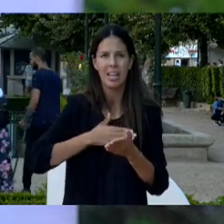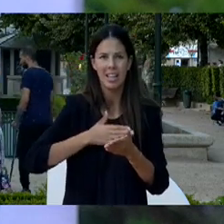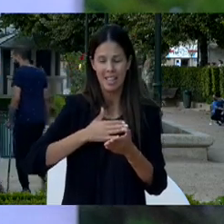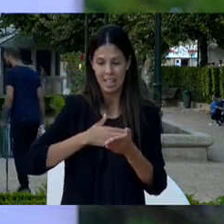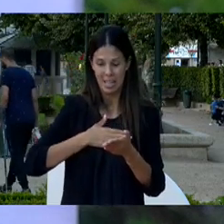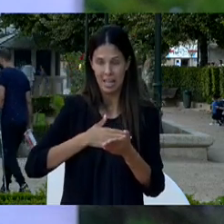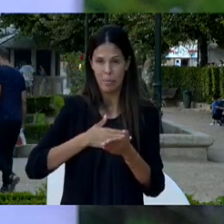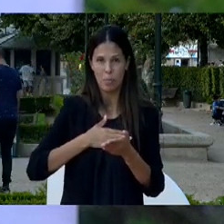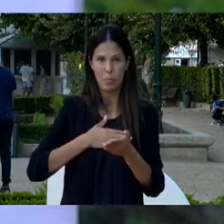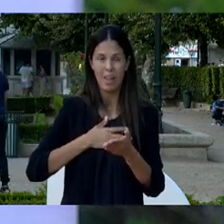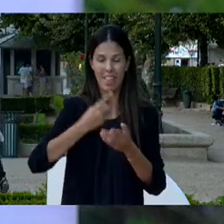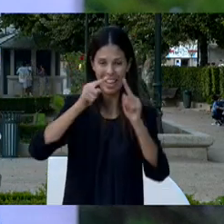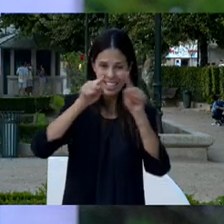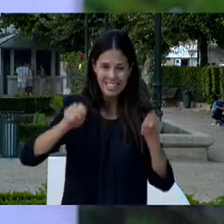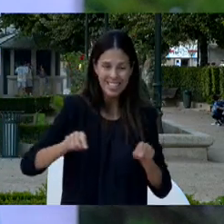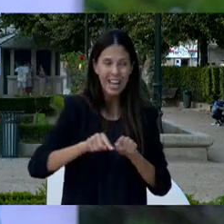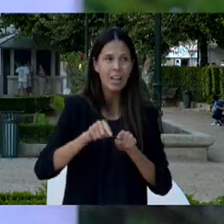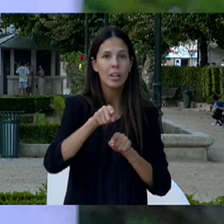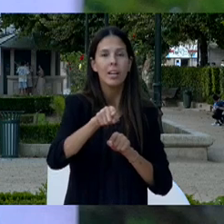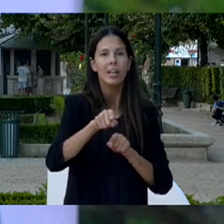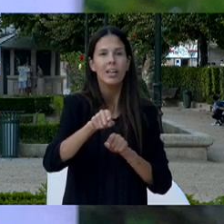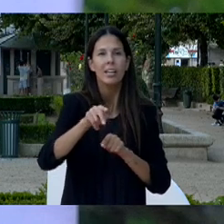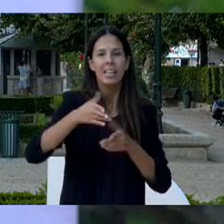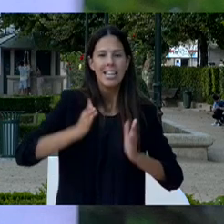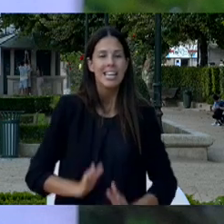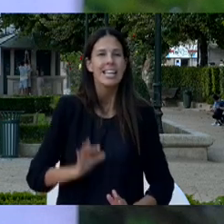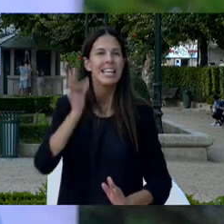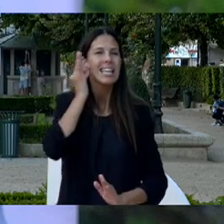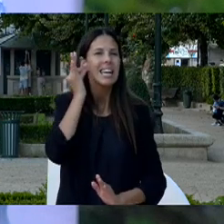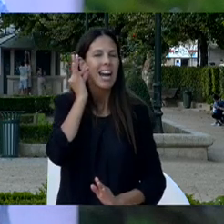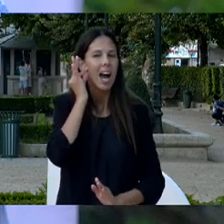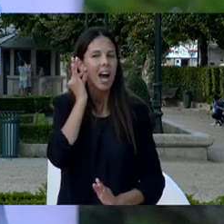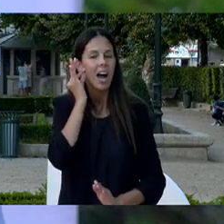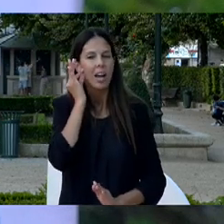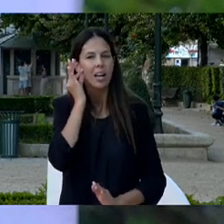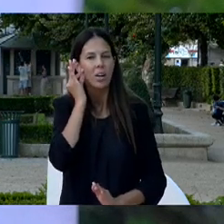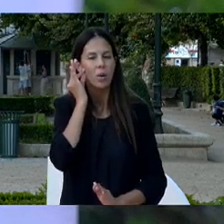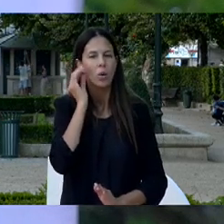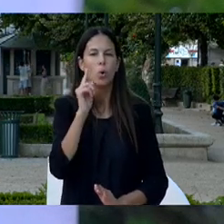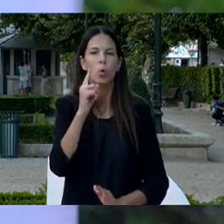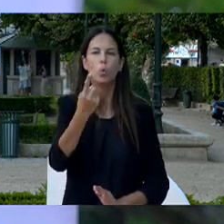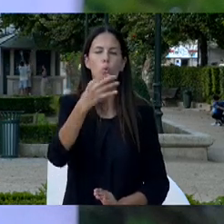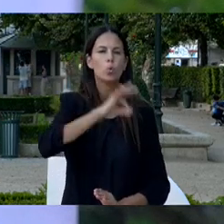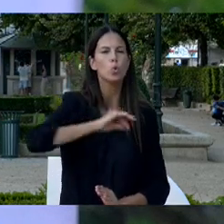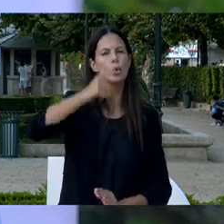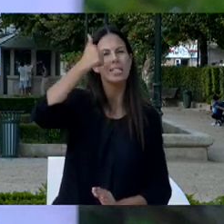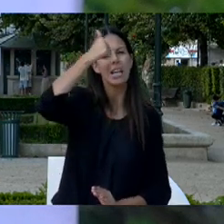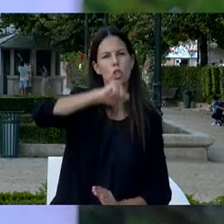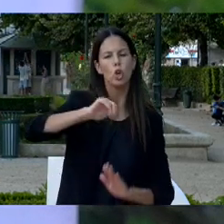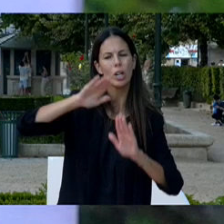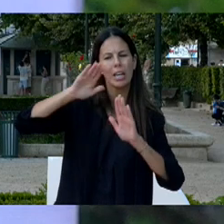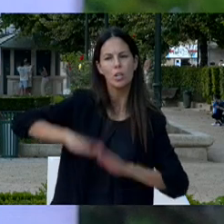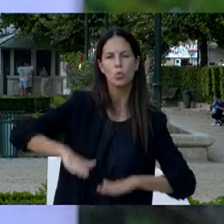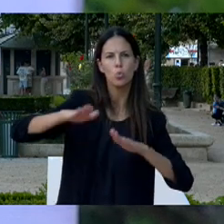deste nota é hija de un señor que